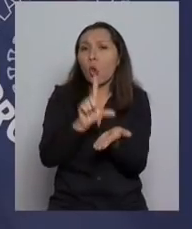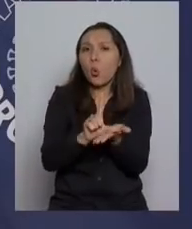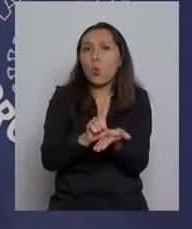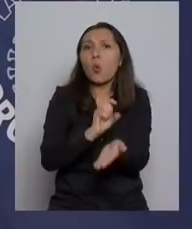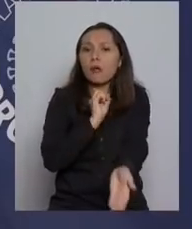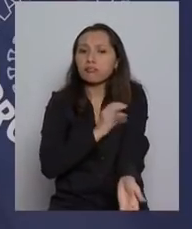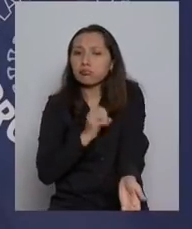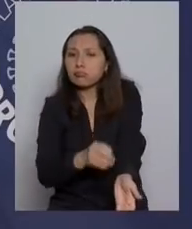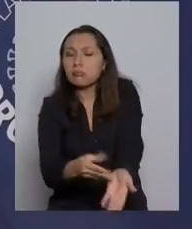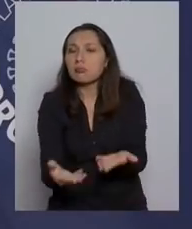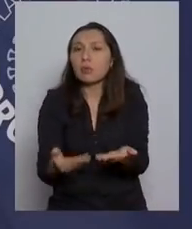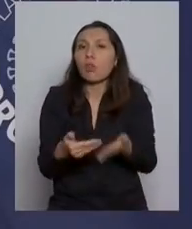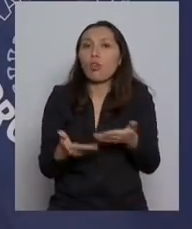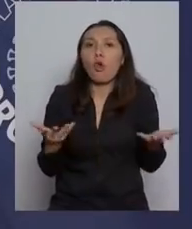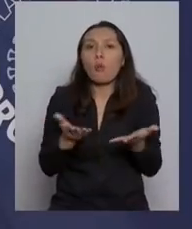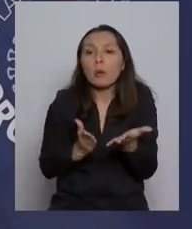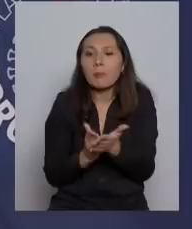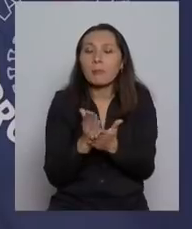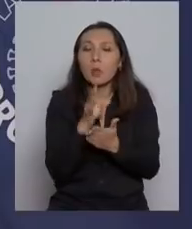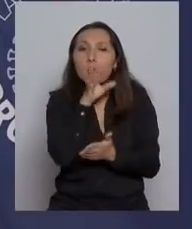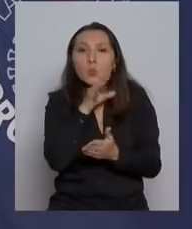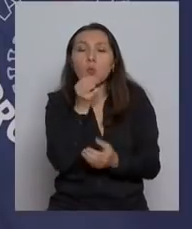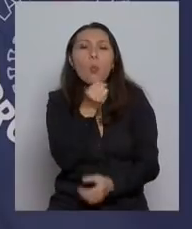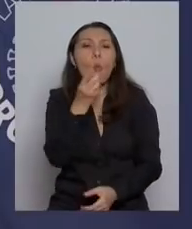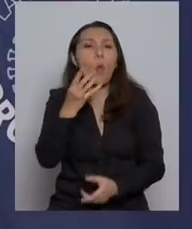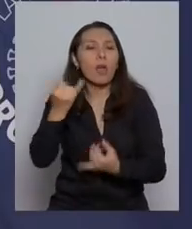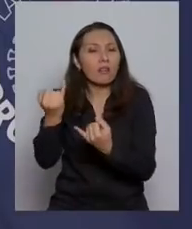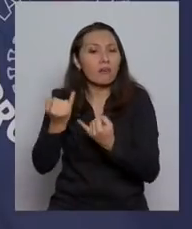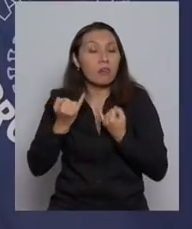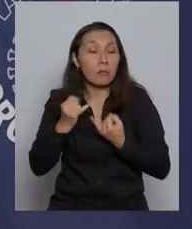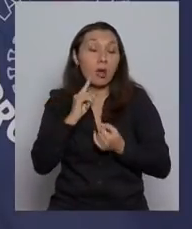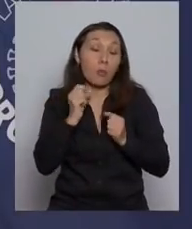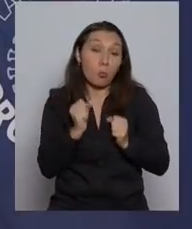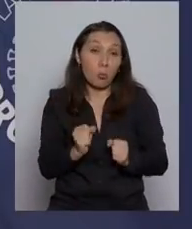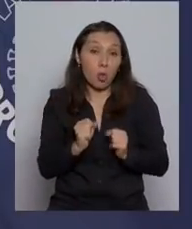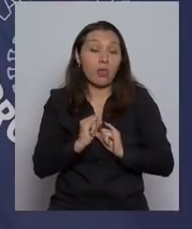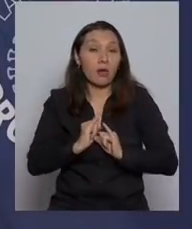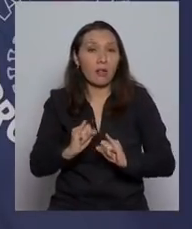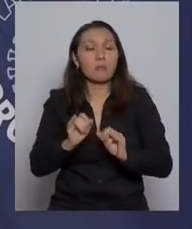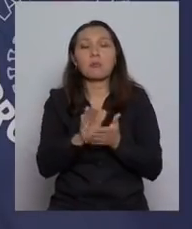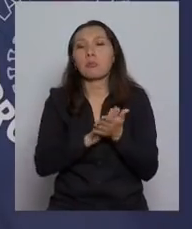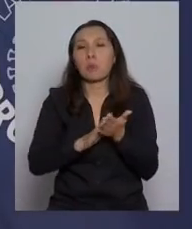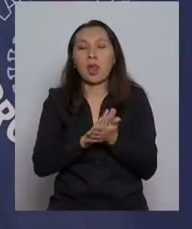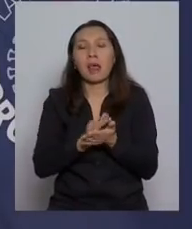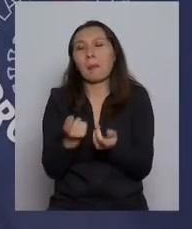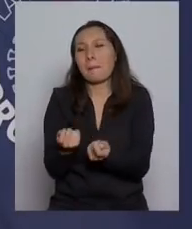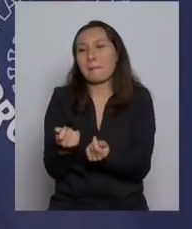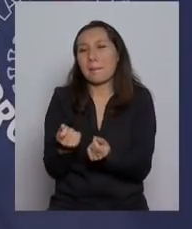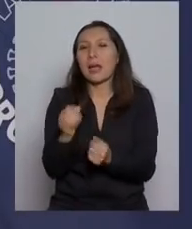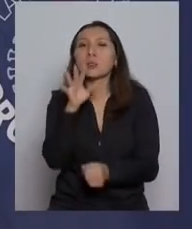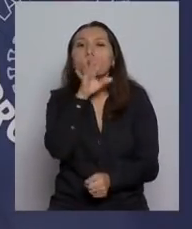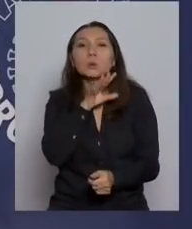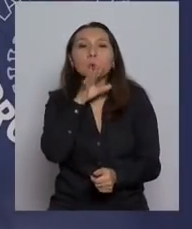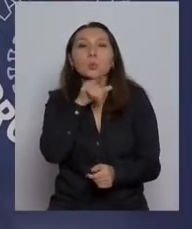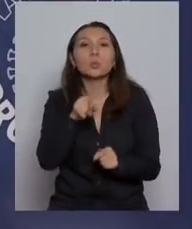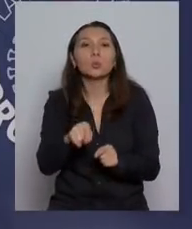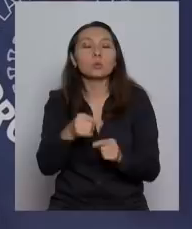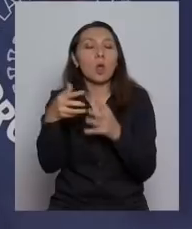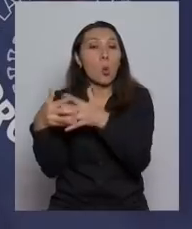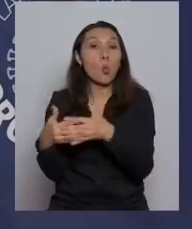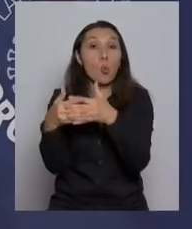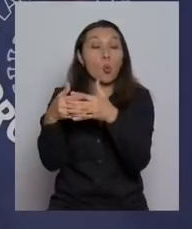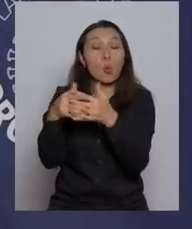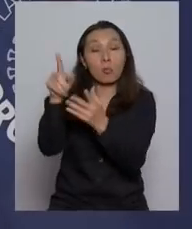distribuidas? ¿Cómo se van a comenzar a utilizar? ¿Cuántos son? ¿La información que maneje? ¿Si podrían ser estos, por ejemplo, parecidos a los que se utilizan en